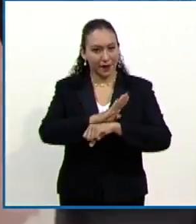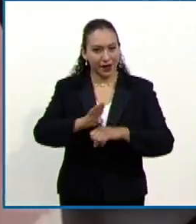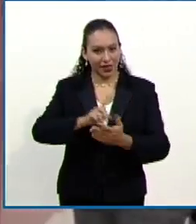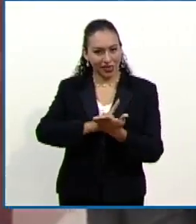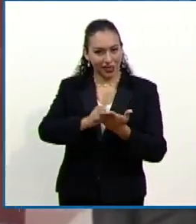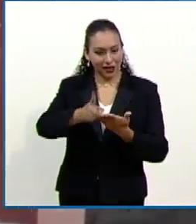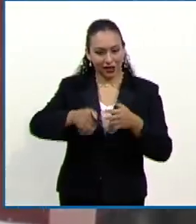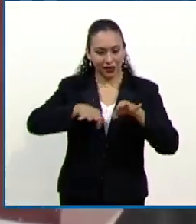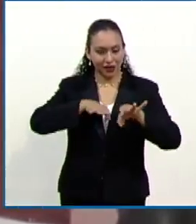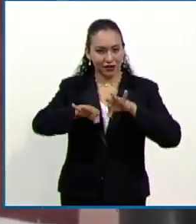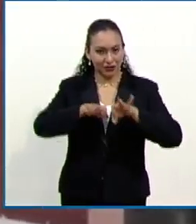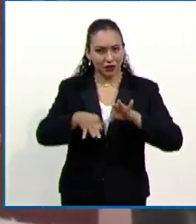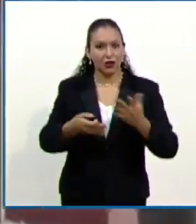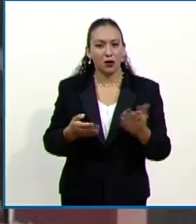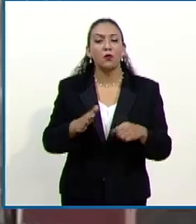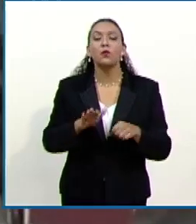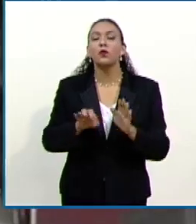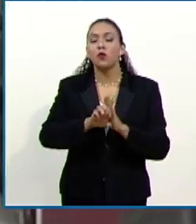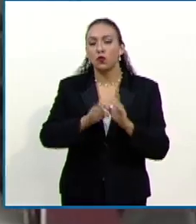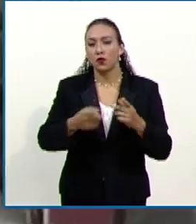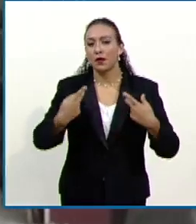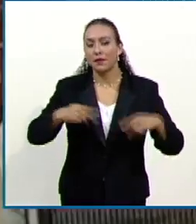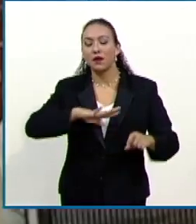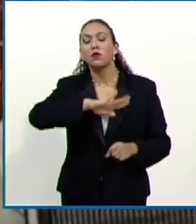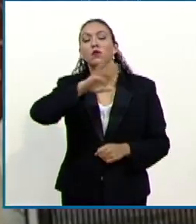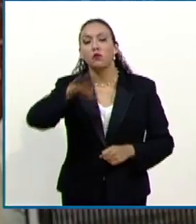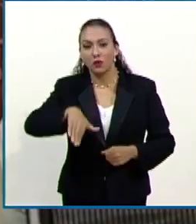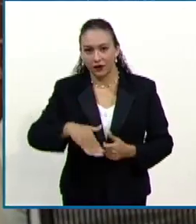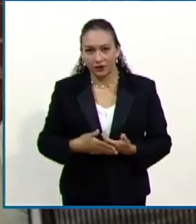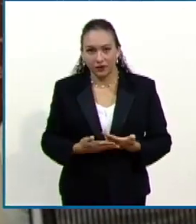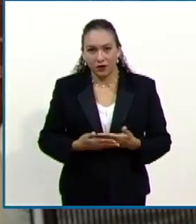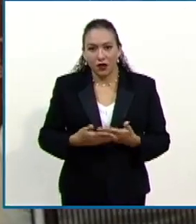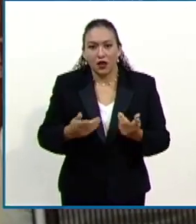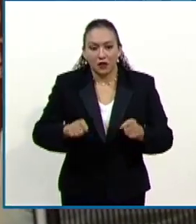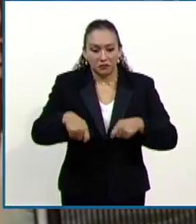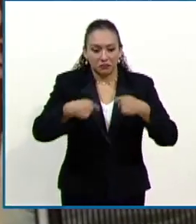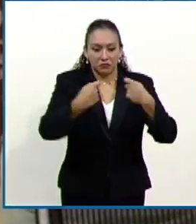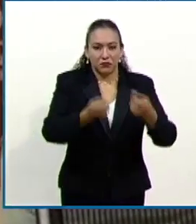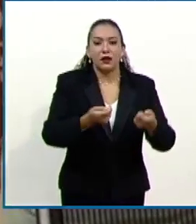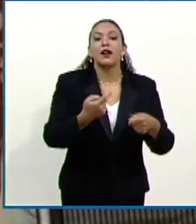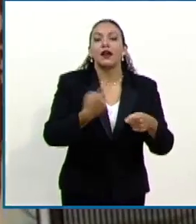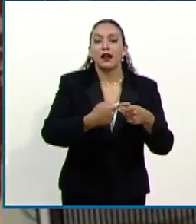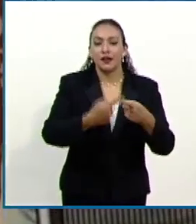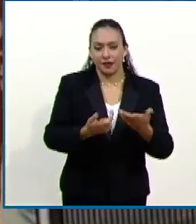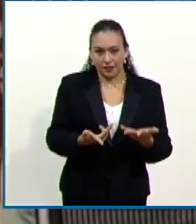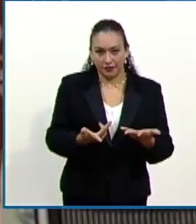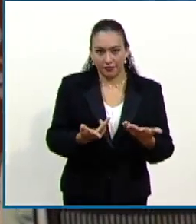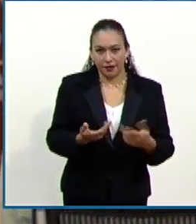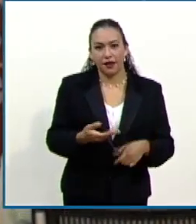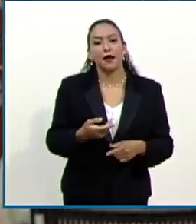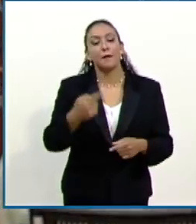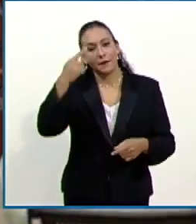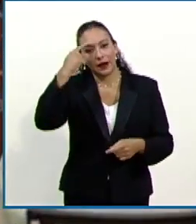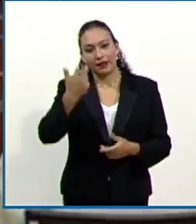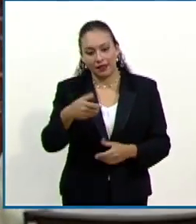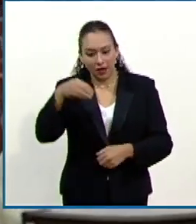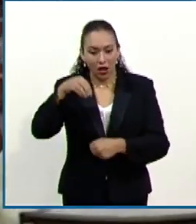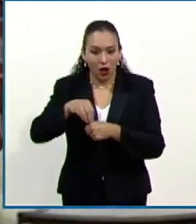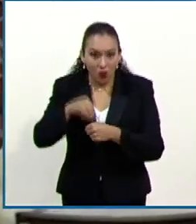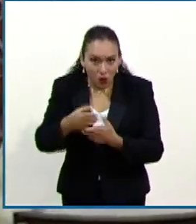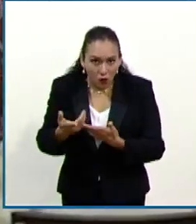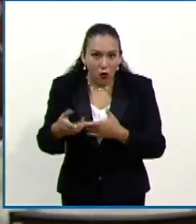derechos laborales generados por un trabajador fallecido y la entrega del saldo de la cuenta individual del Sistema de Ahorro para el